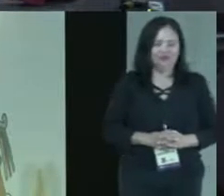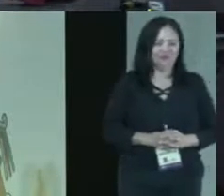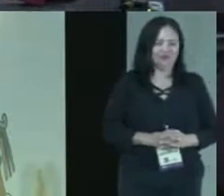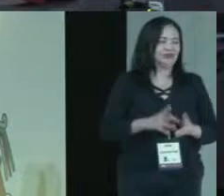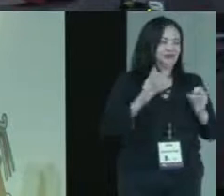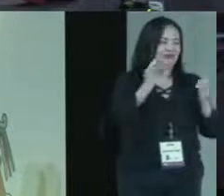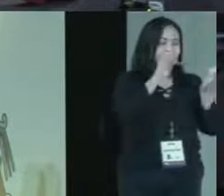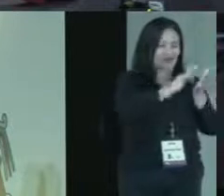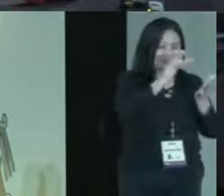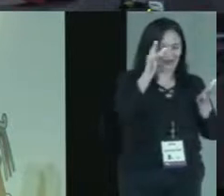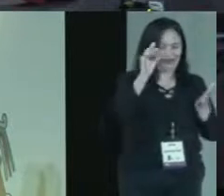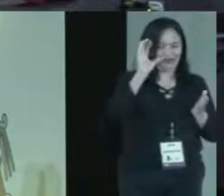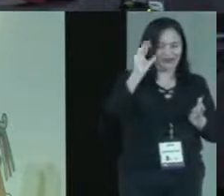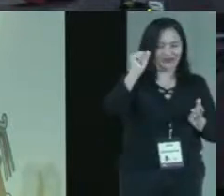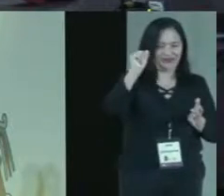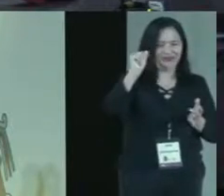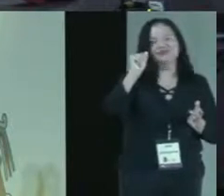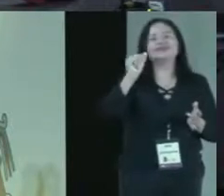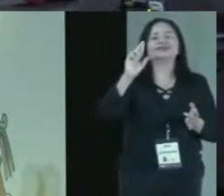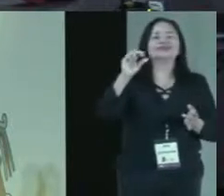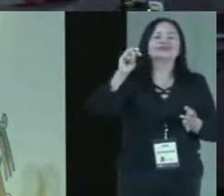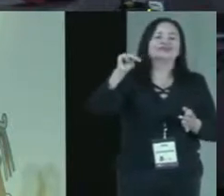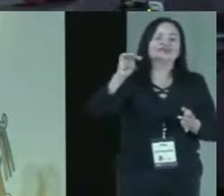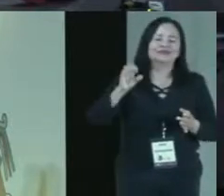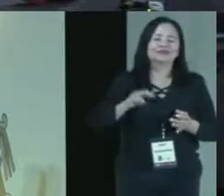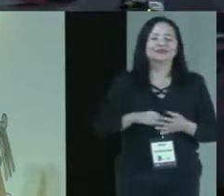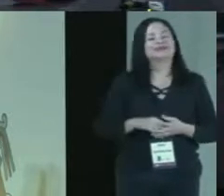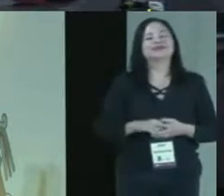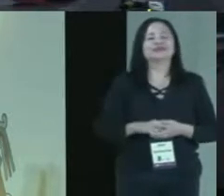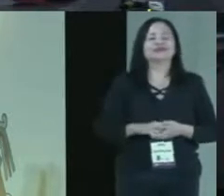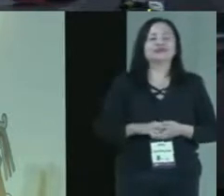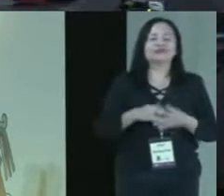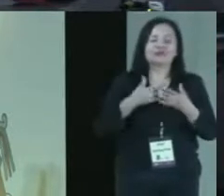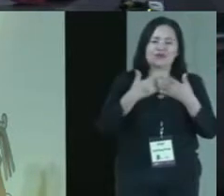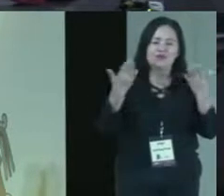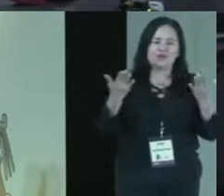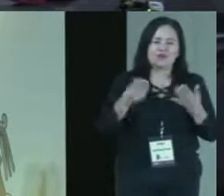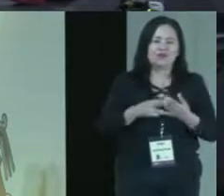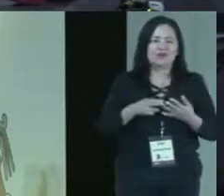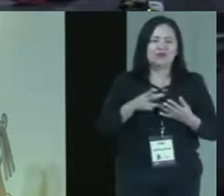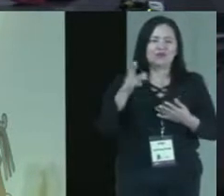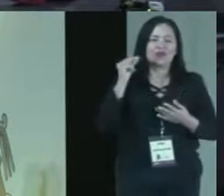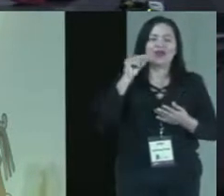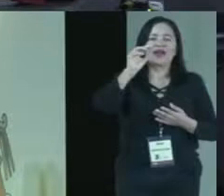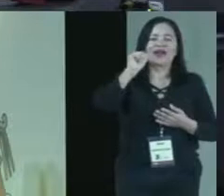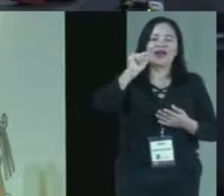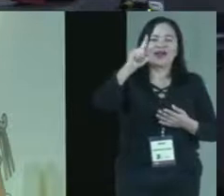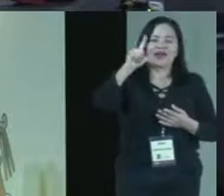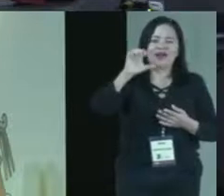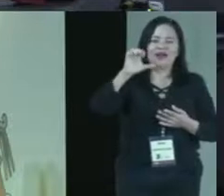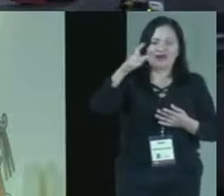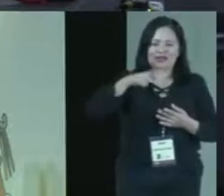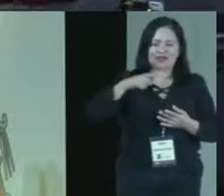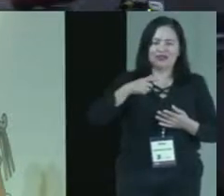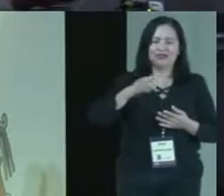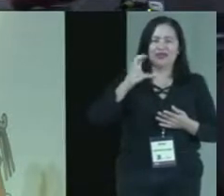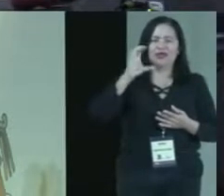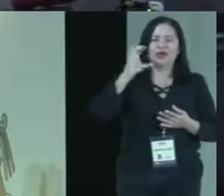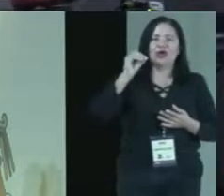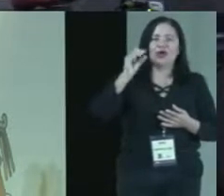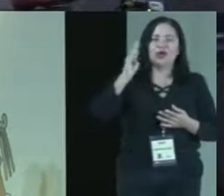Muchas gracias, Carmen. Vamos a escuchar ahora al compañero Alex Covarrubias,